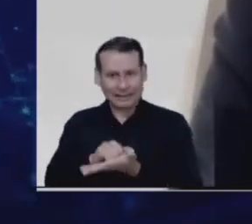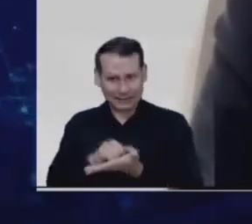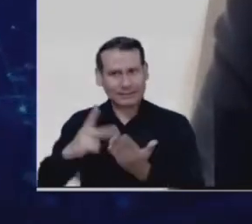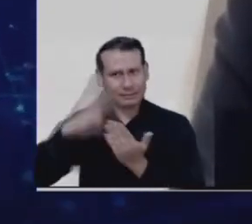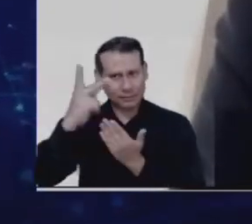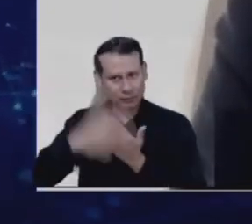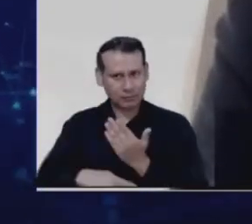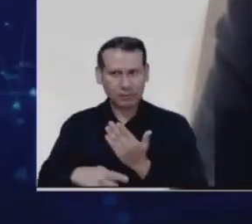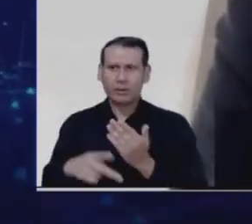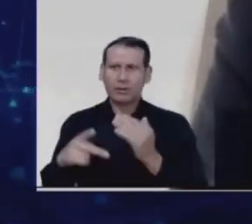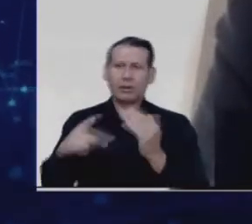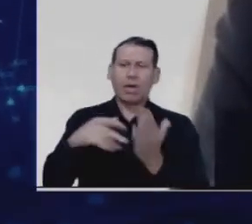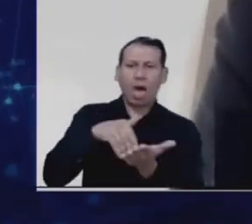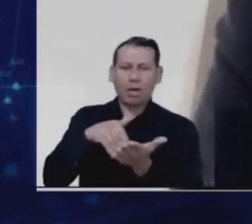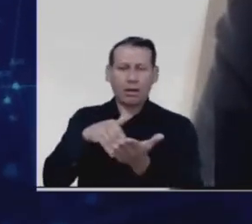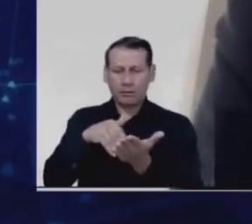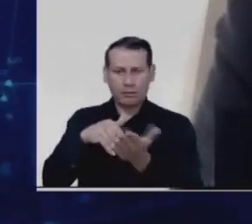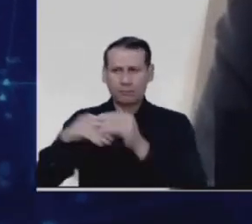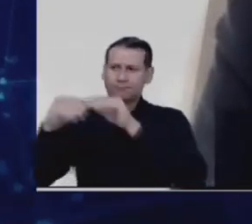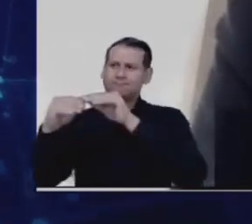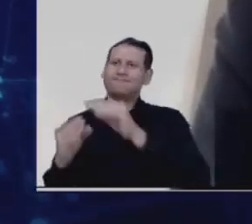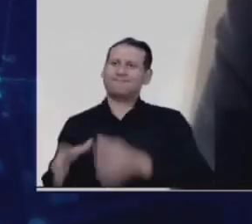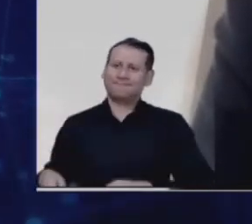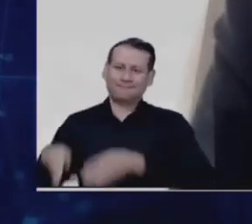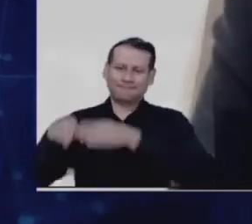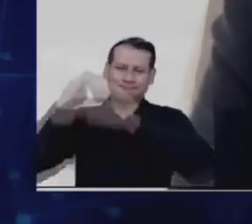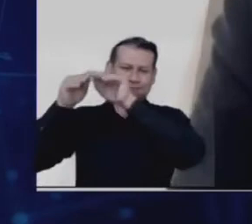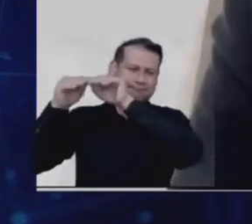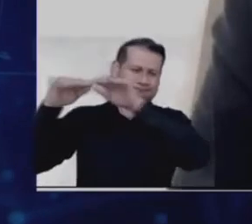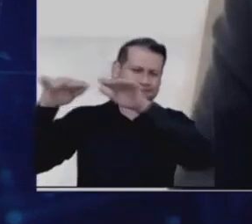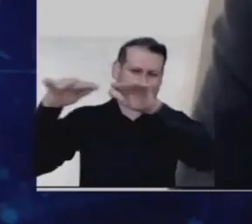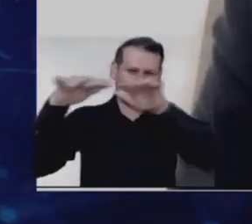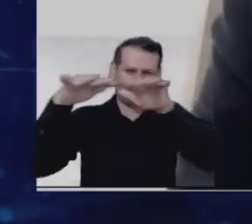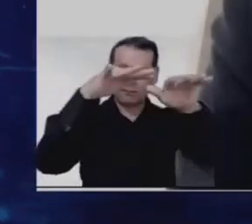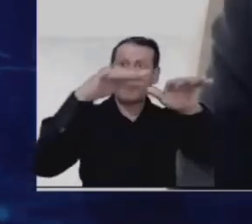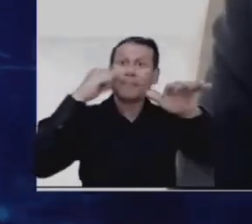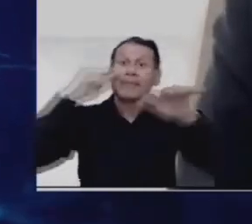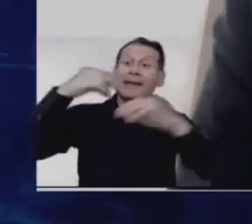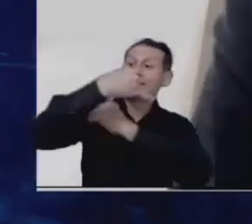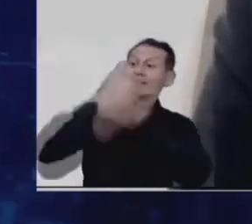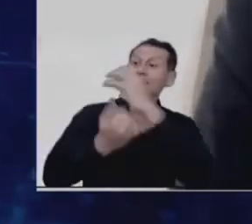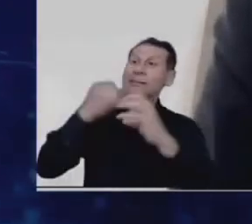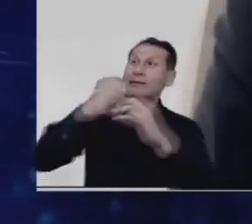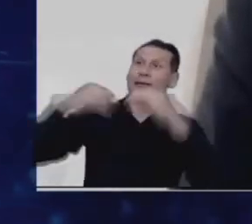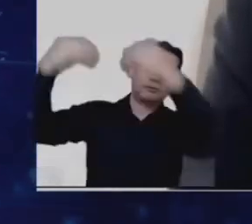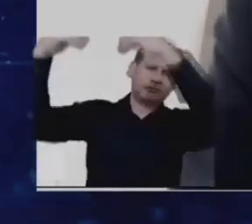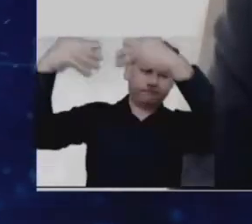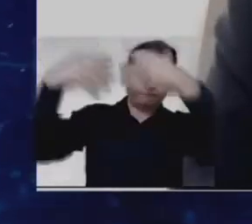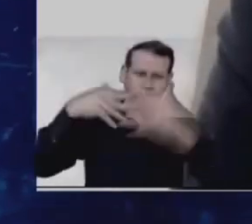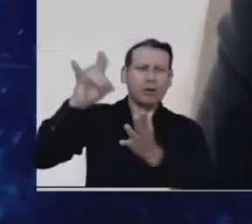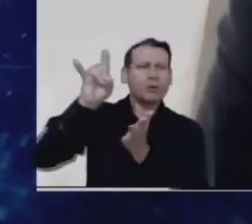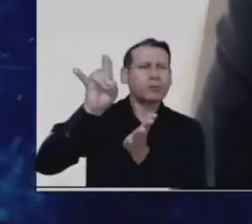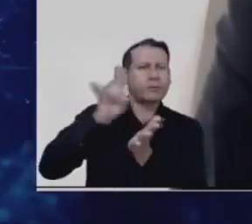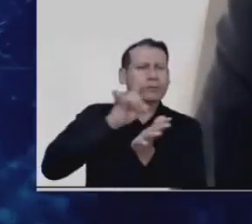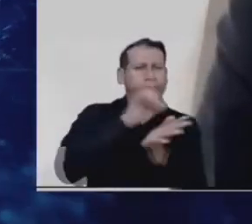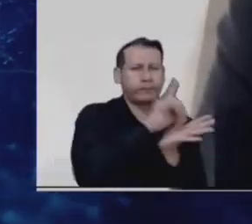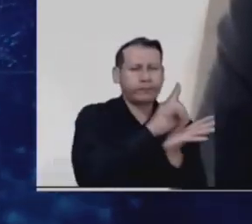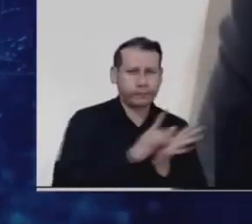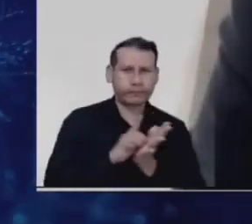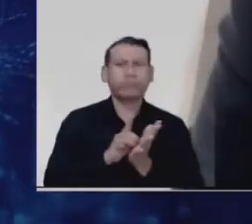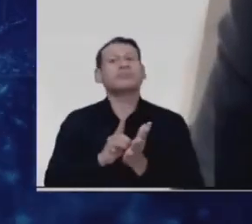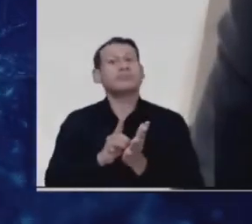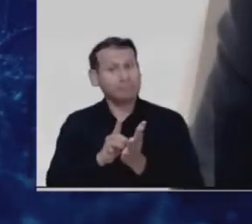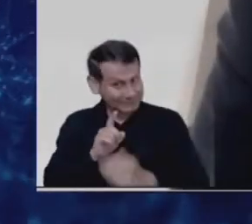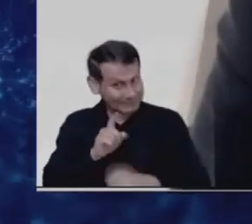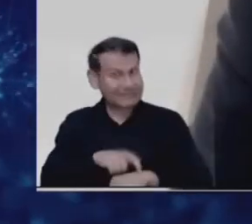que el espectro que utiliza este satélite va a estar disponible para la región para el tiempo pronosticado